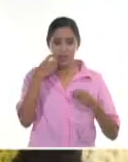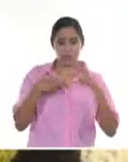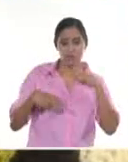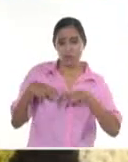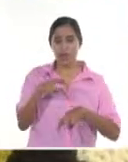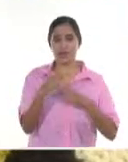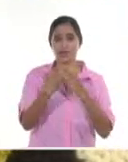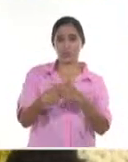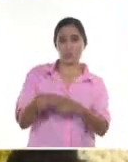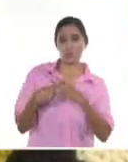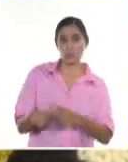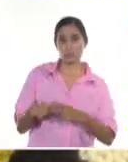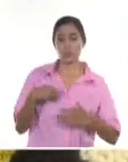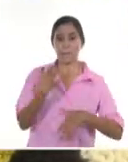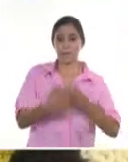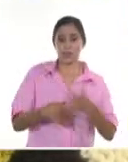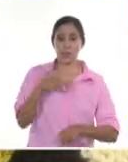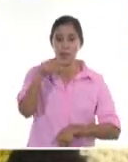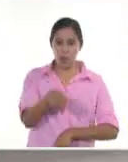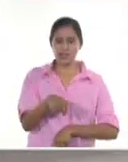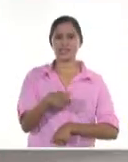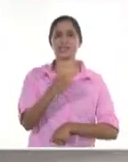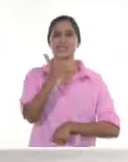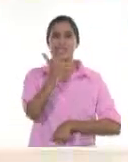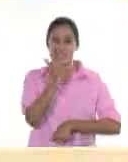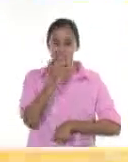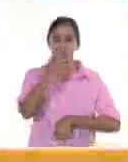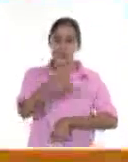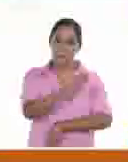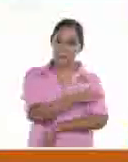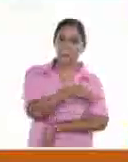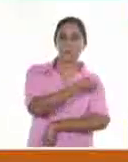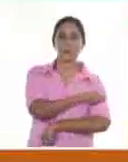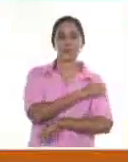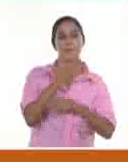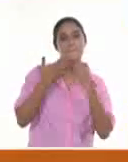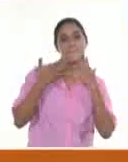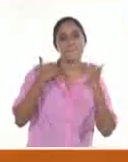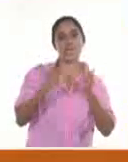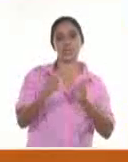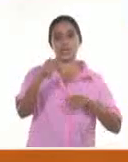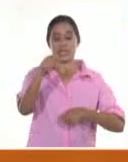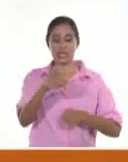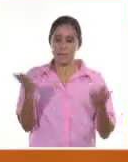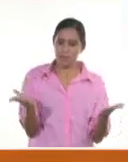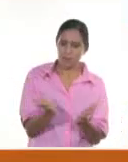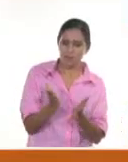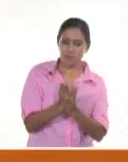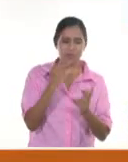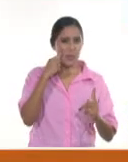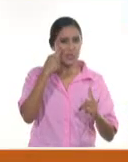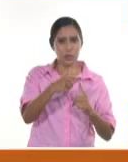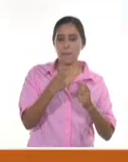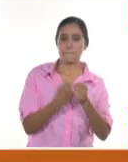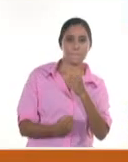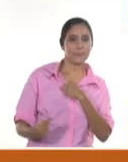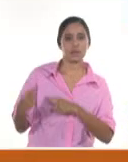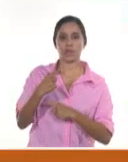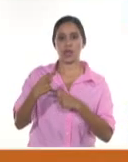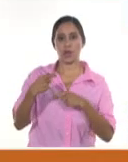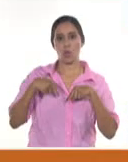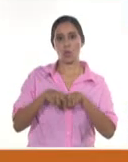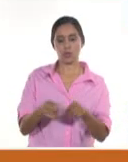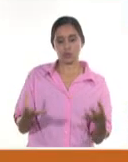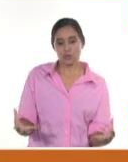de aquellas cuestiones que hoy afectan al pueblo para mejorarla. En este ejercicio destacan la unidad y la resistencia, con